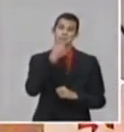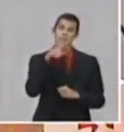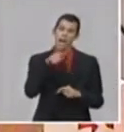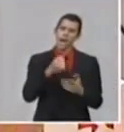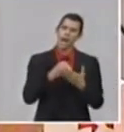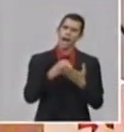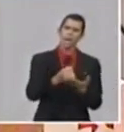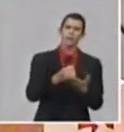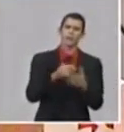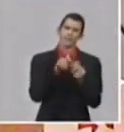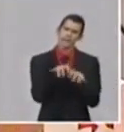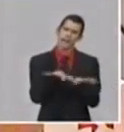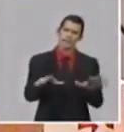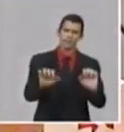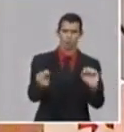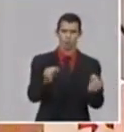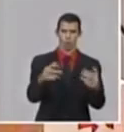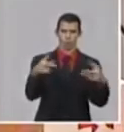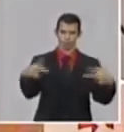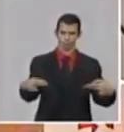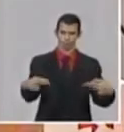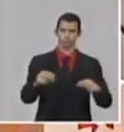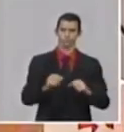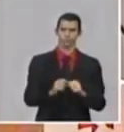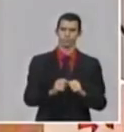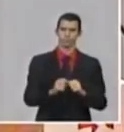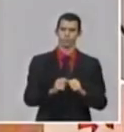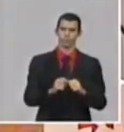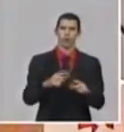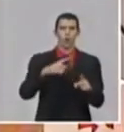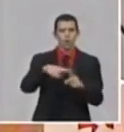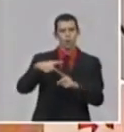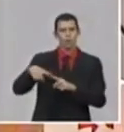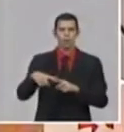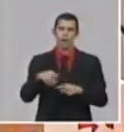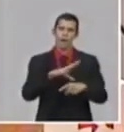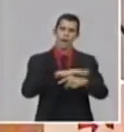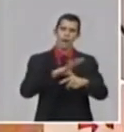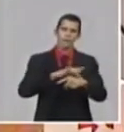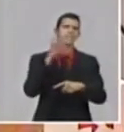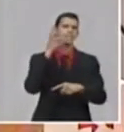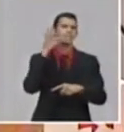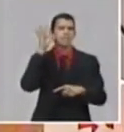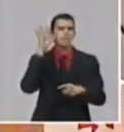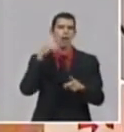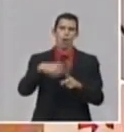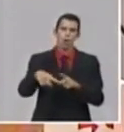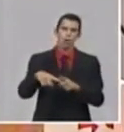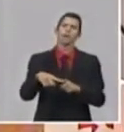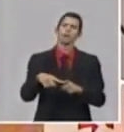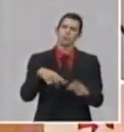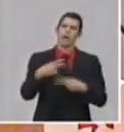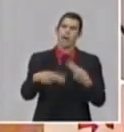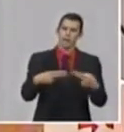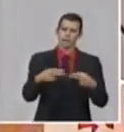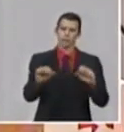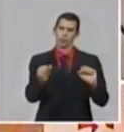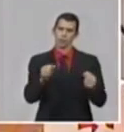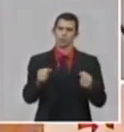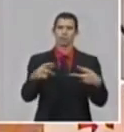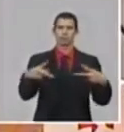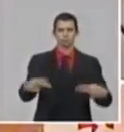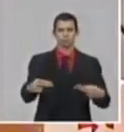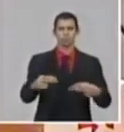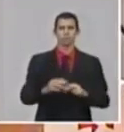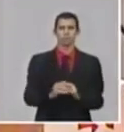estamos evaluando en un protocolo clínico también que estamos desarrollando desarrollando también el Hospital Luis Díaz Soto, por lo tanto, por eso